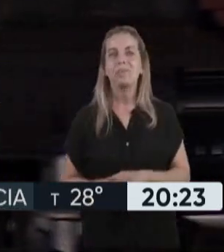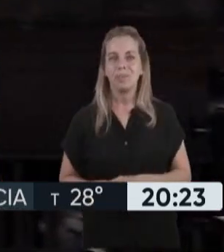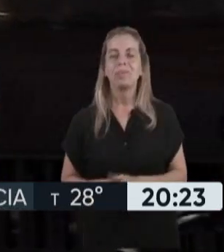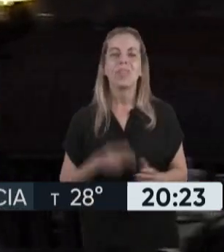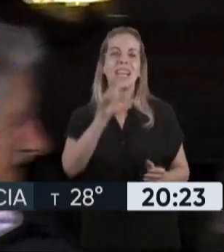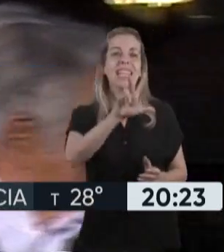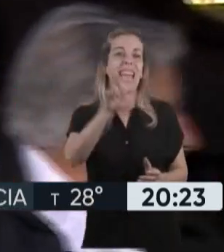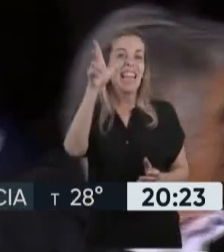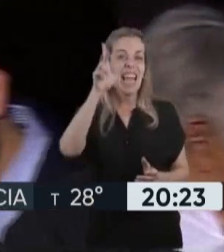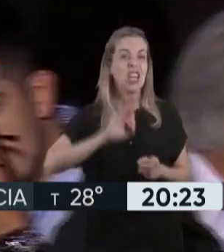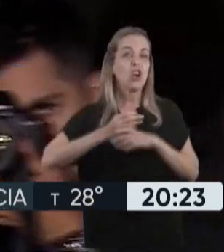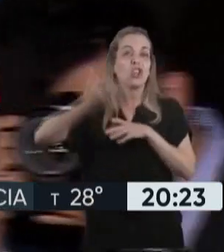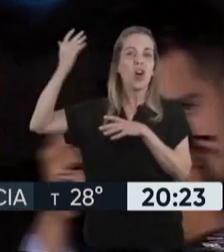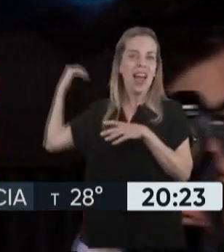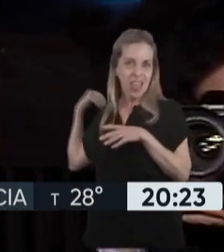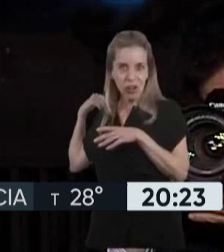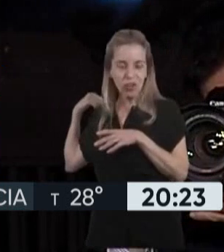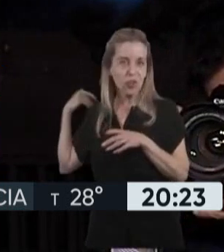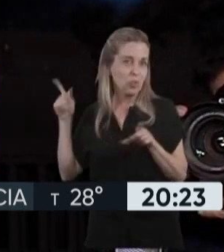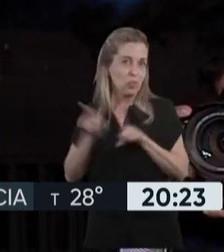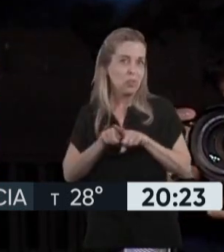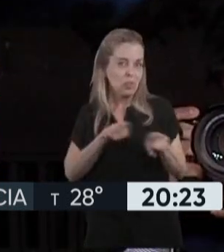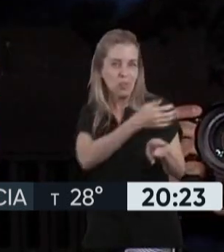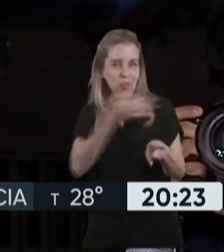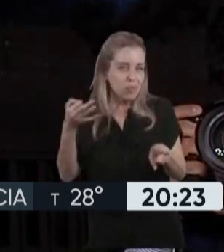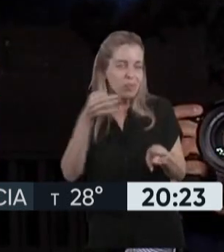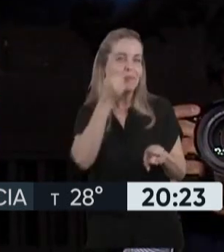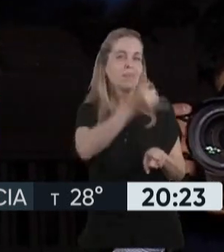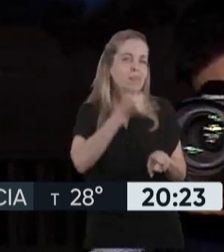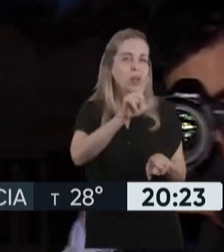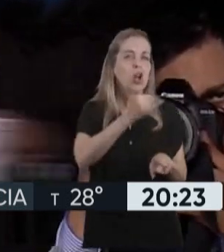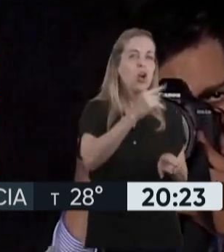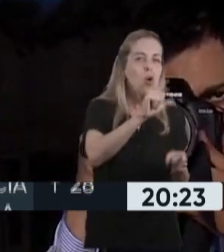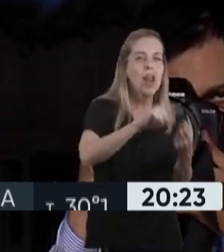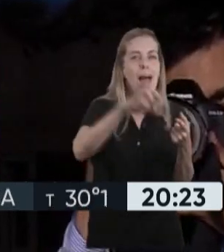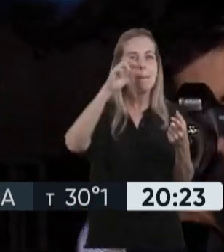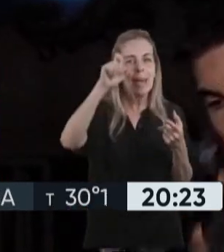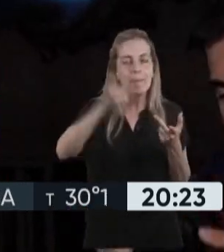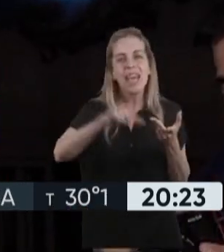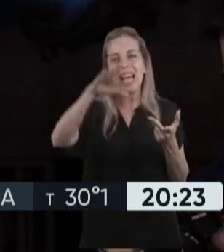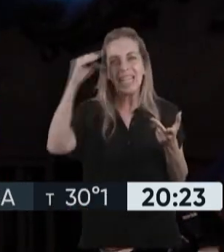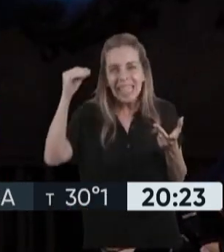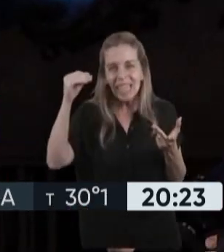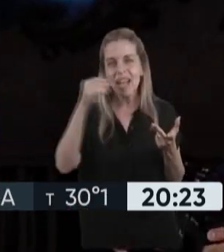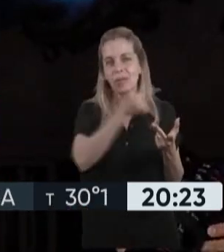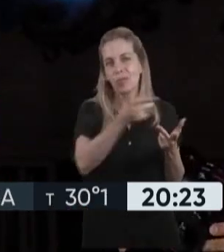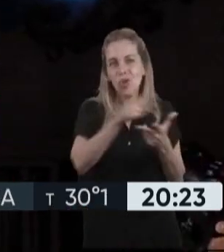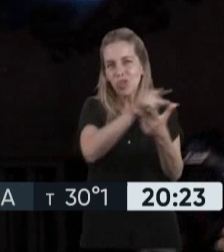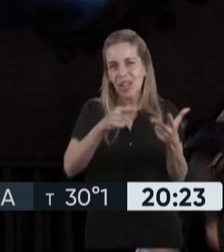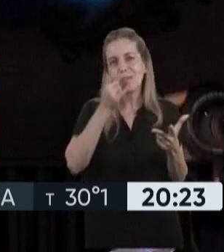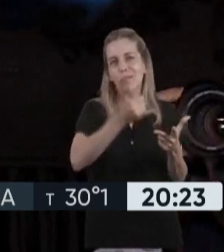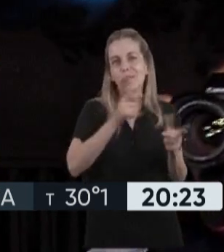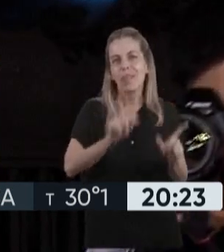Hace 38 años, como bien señalaba Lula, Pepe, Cristina, la